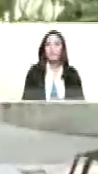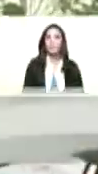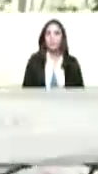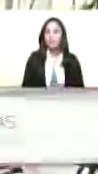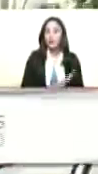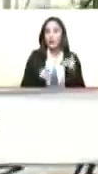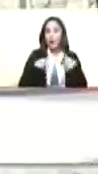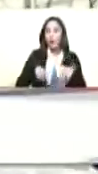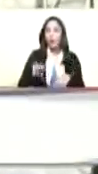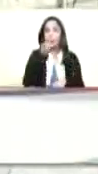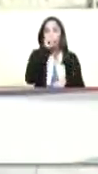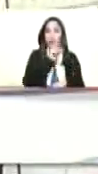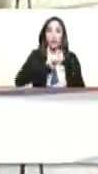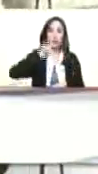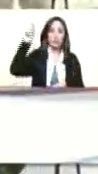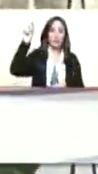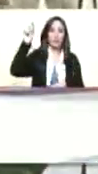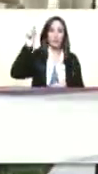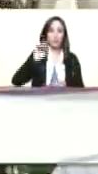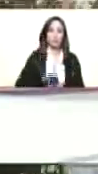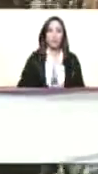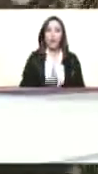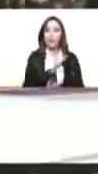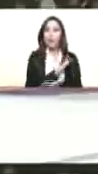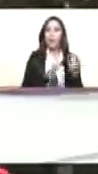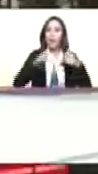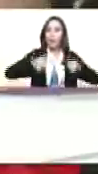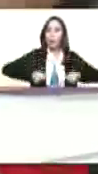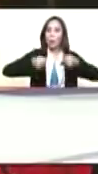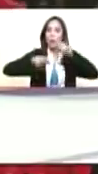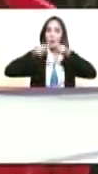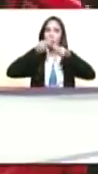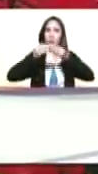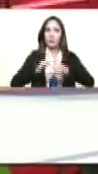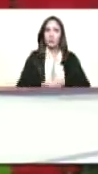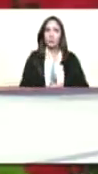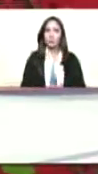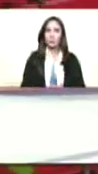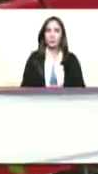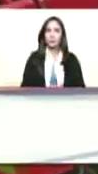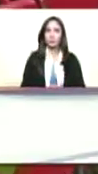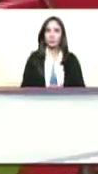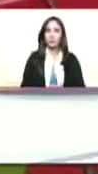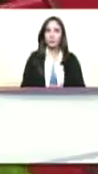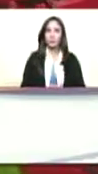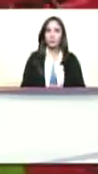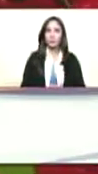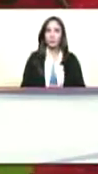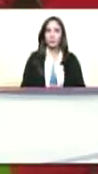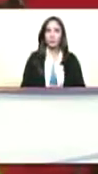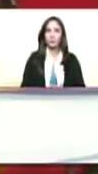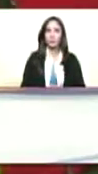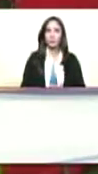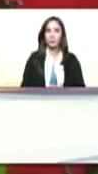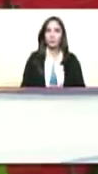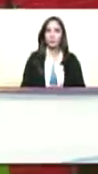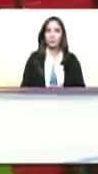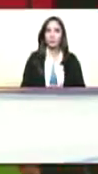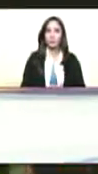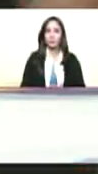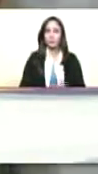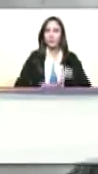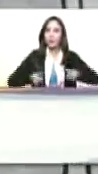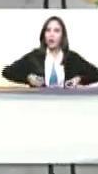12 de marzo del año 2016. Bendito día, nacieron los comités locales de abastecimiento y producción, los CLAP. CLAP,